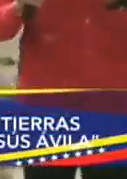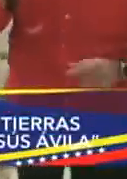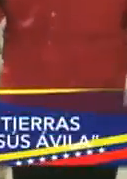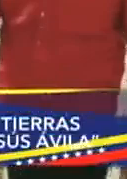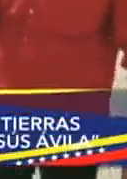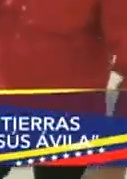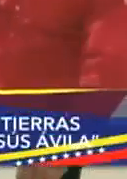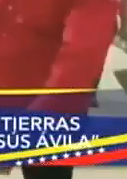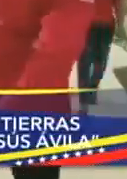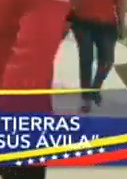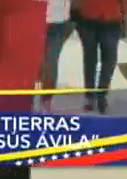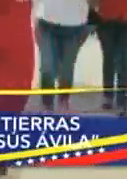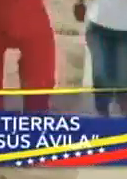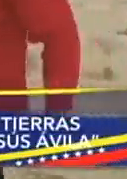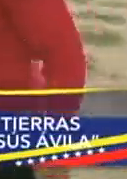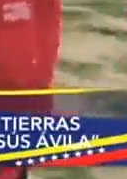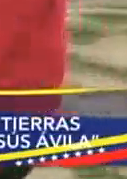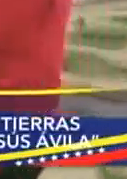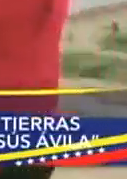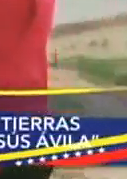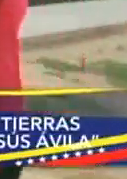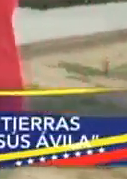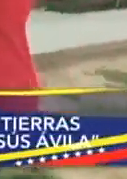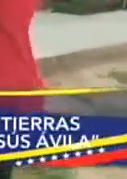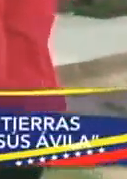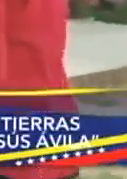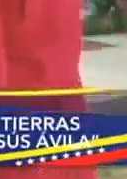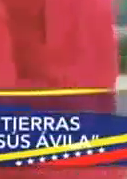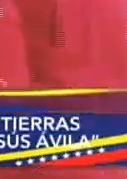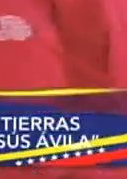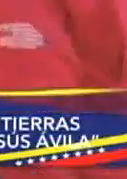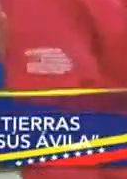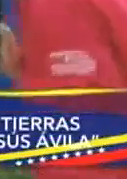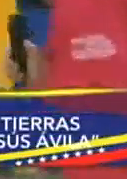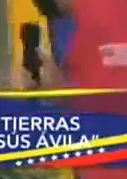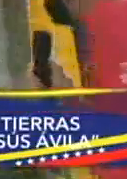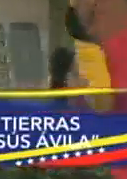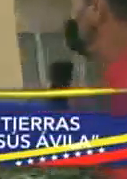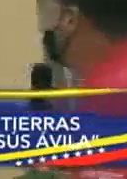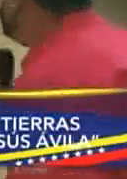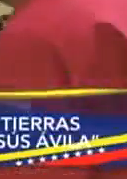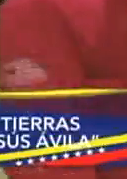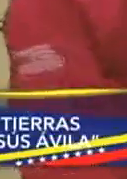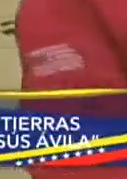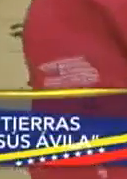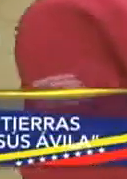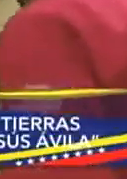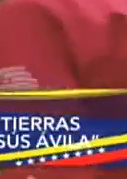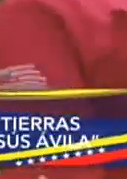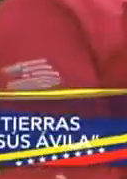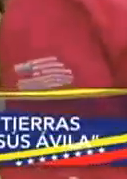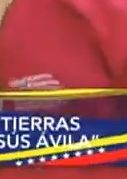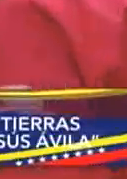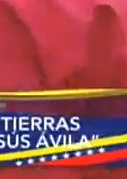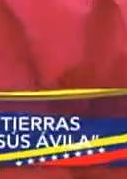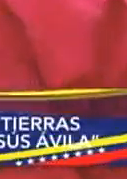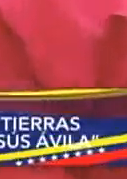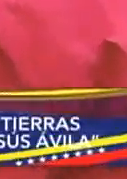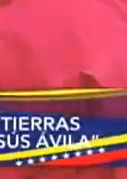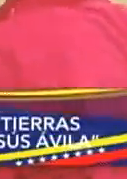dije anteriormente, se encuentra ubicado en el municipio Santiago Mariño, en la parroquia Por la Mar. Estamos